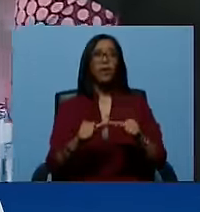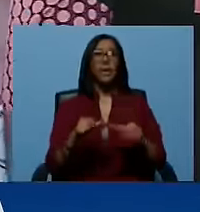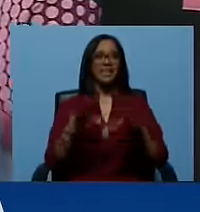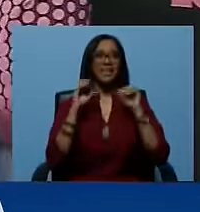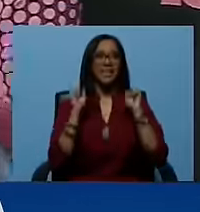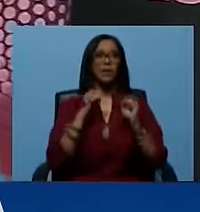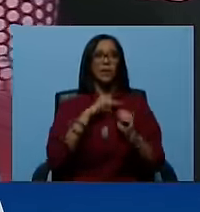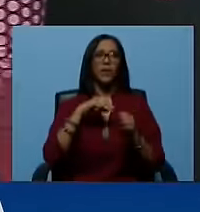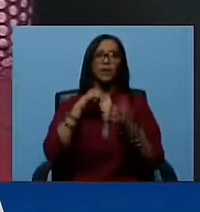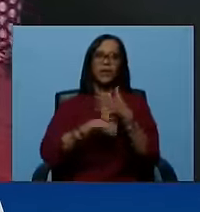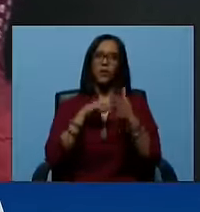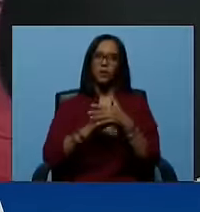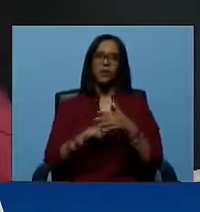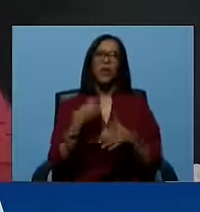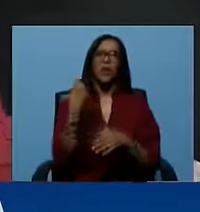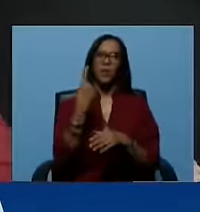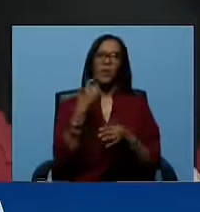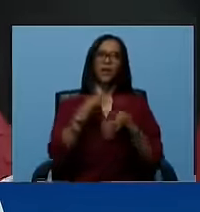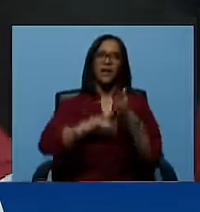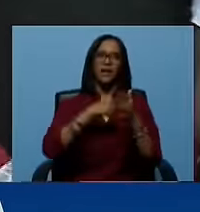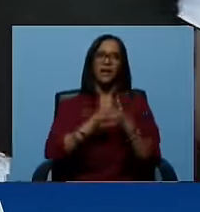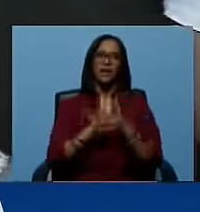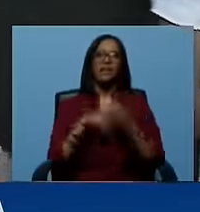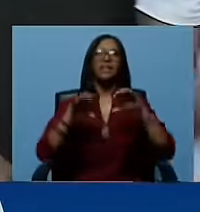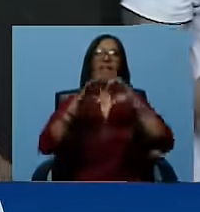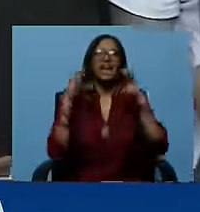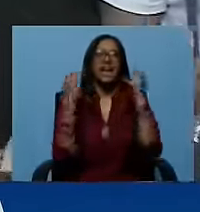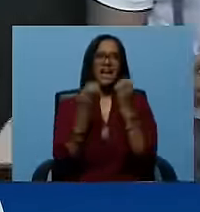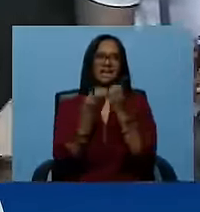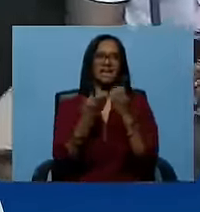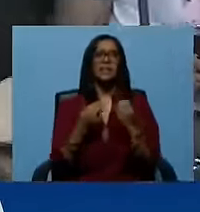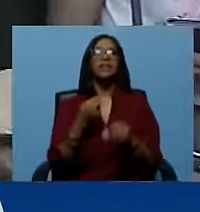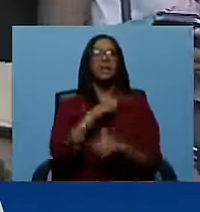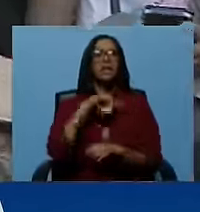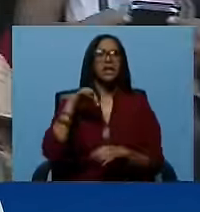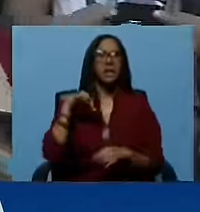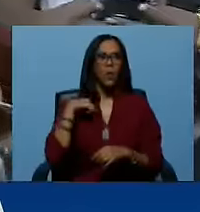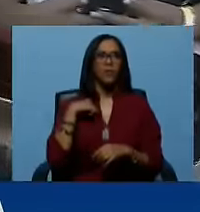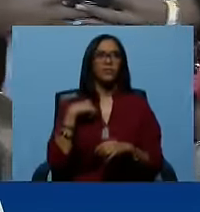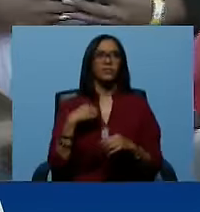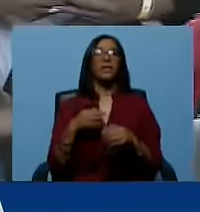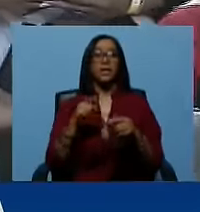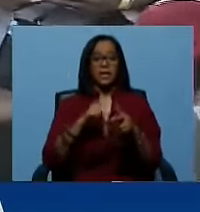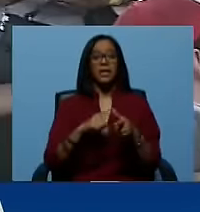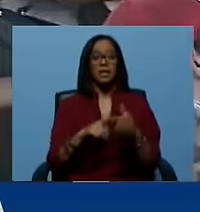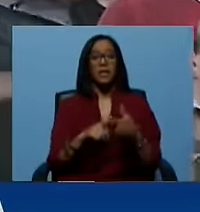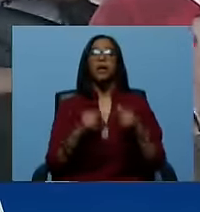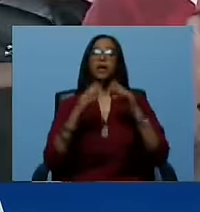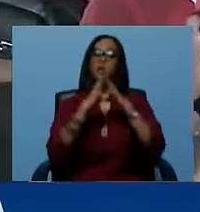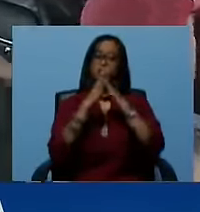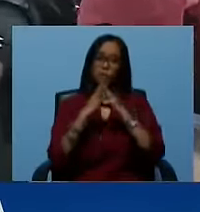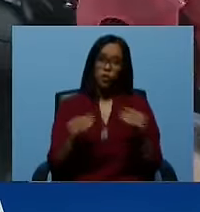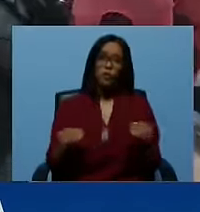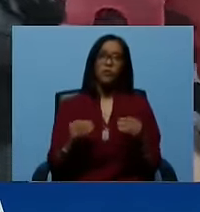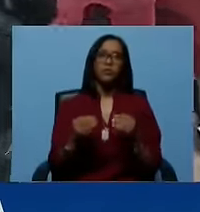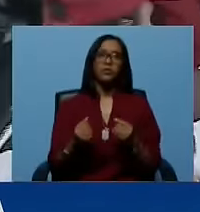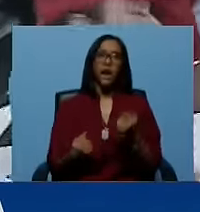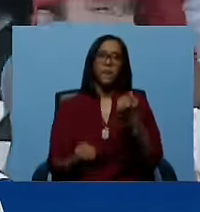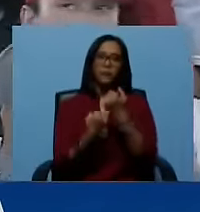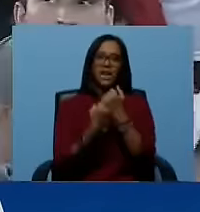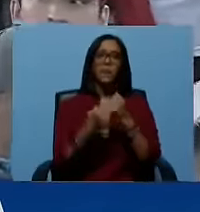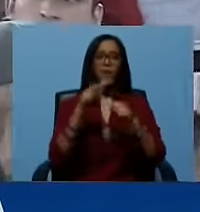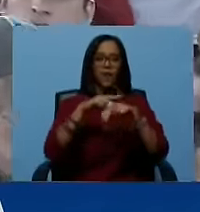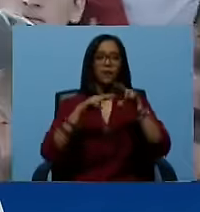nuestra lucha es una lucha de clases y que por ende todos y todas abonamos a la